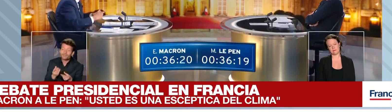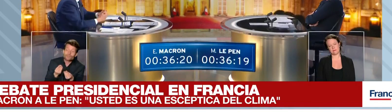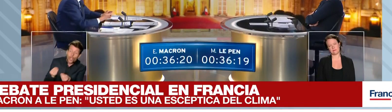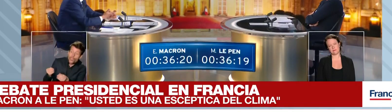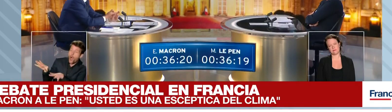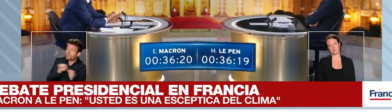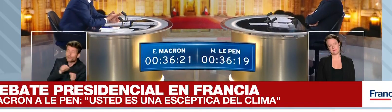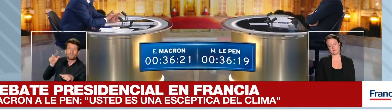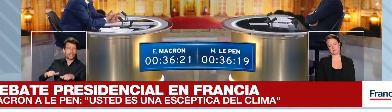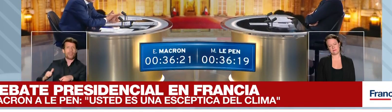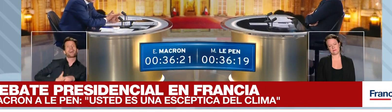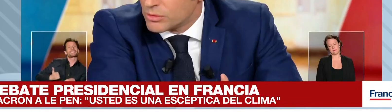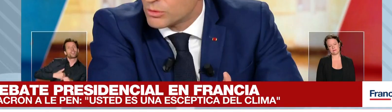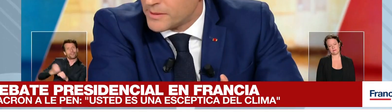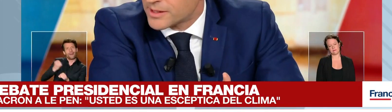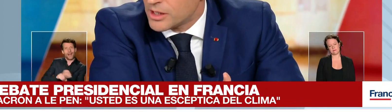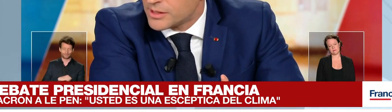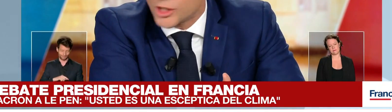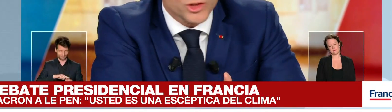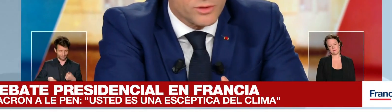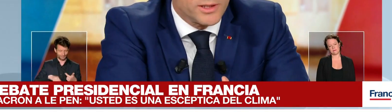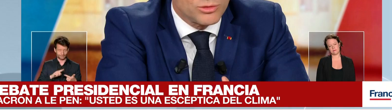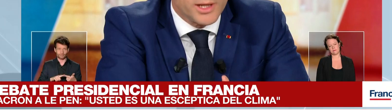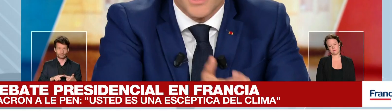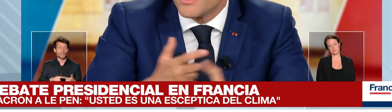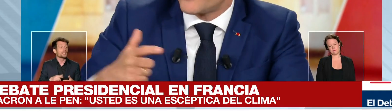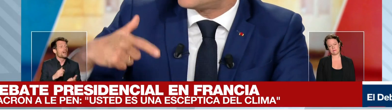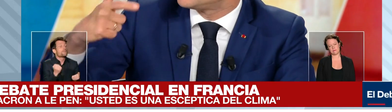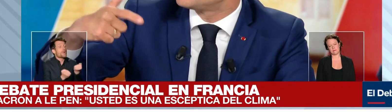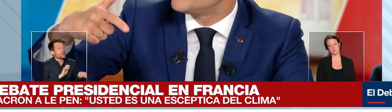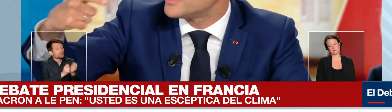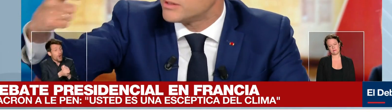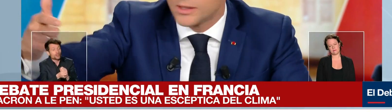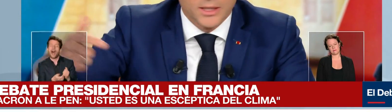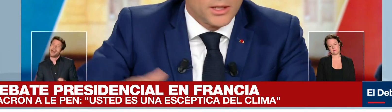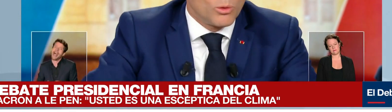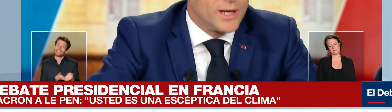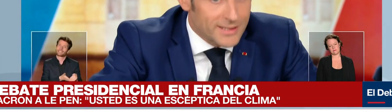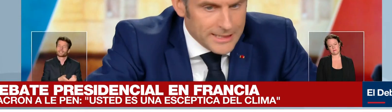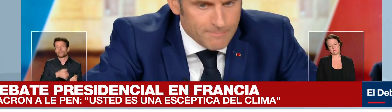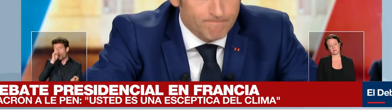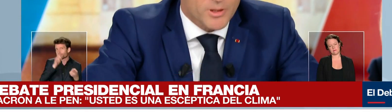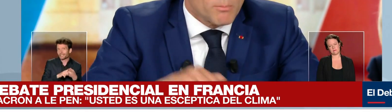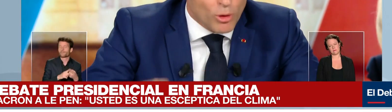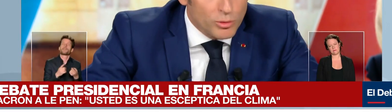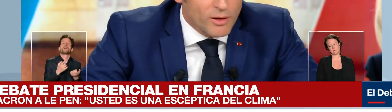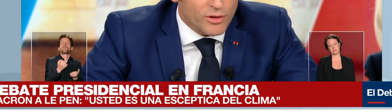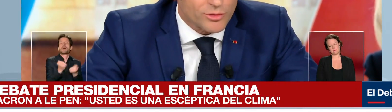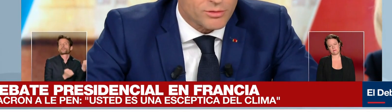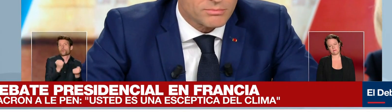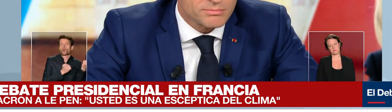para los constructores. Y ayudar a los compatriotas a cambiar de vehículo para ir a vehículos híbridos